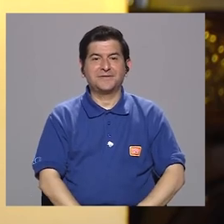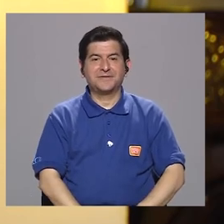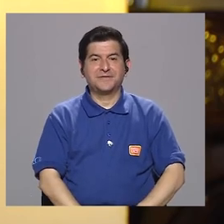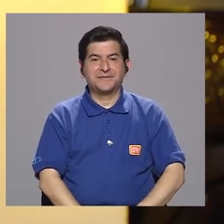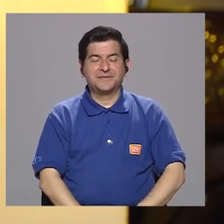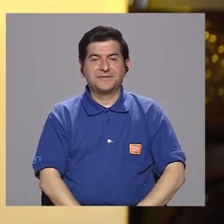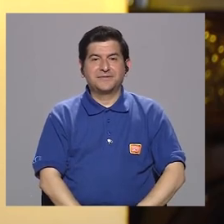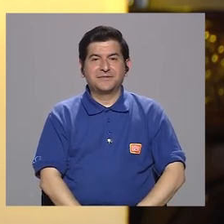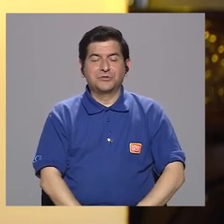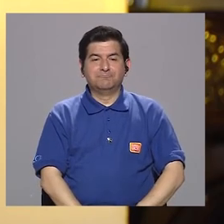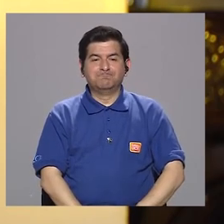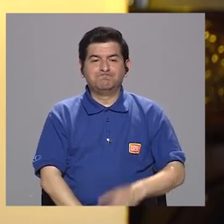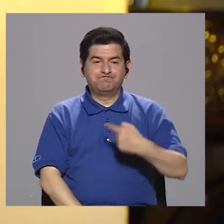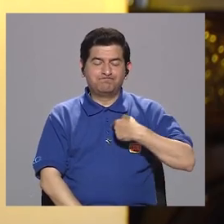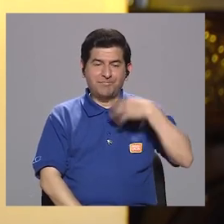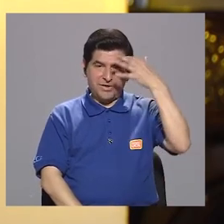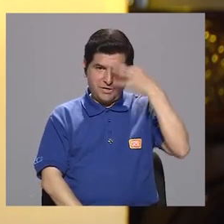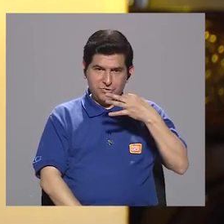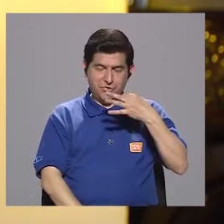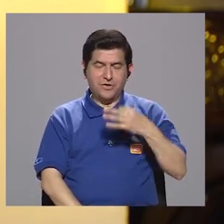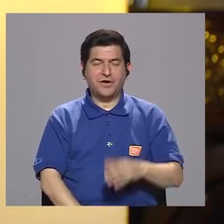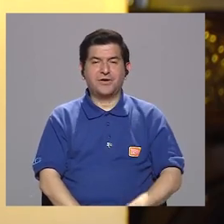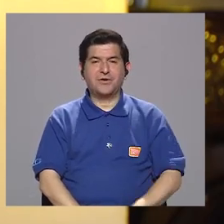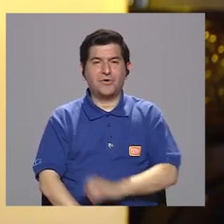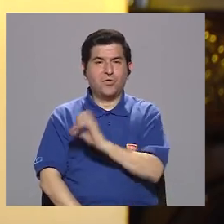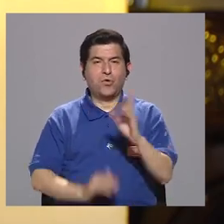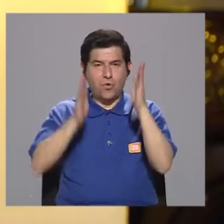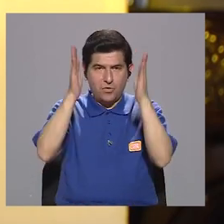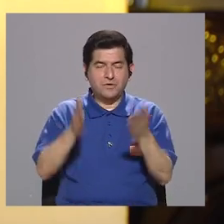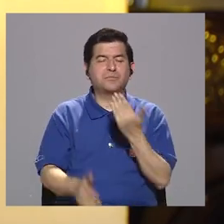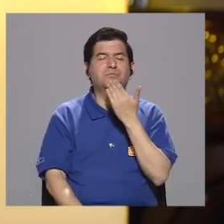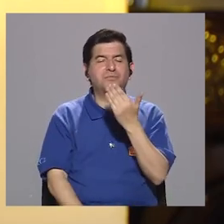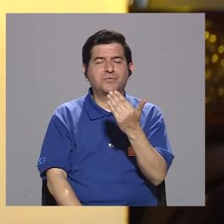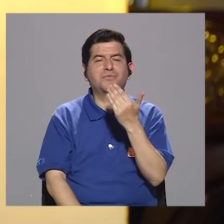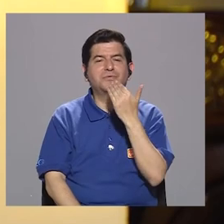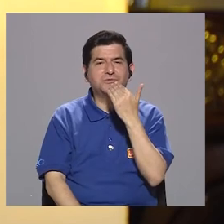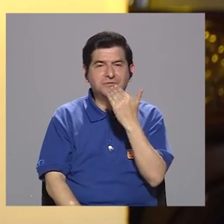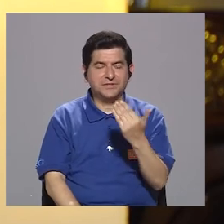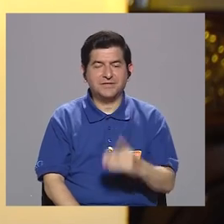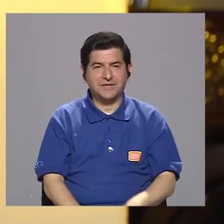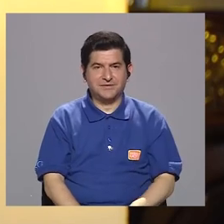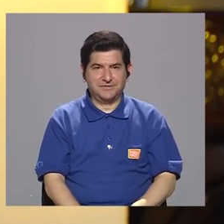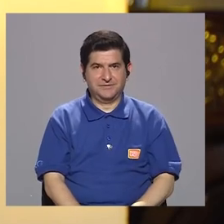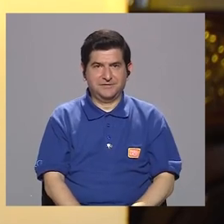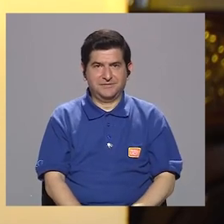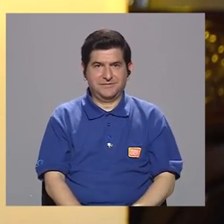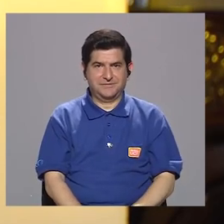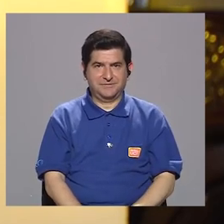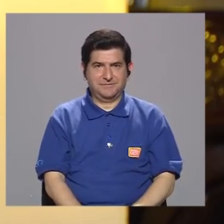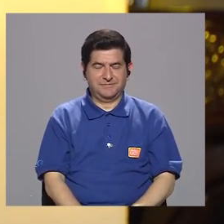Bueno, no, yo creo que como costarricenses hay que agradecerle dos puntos